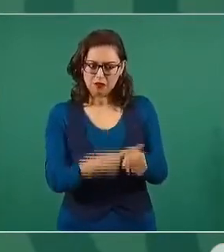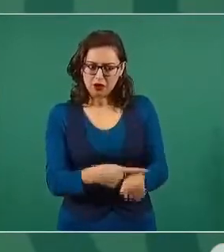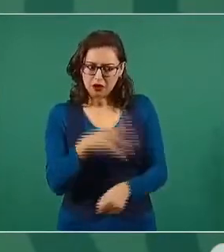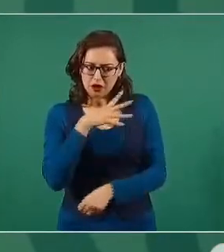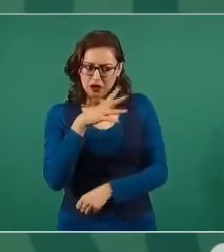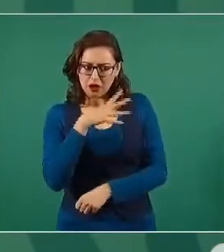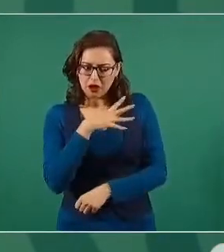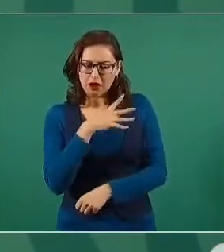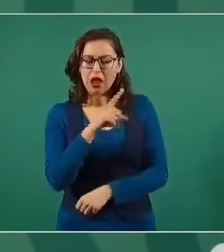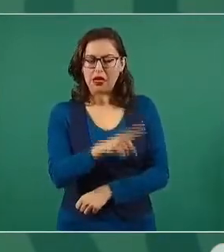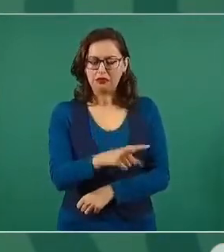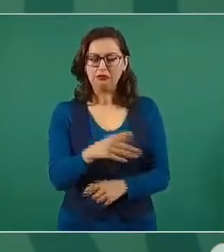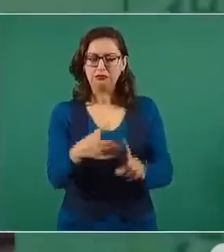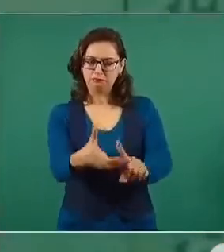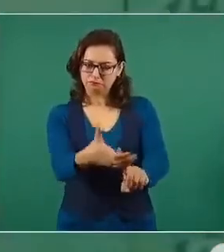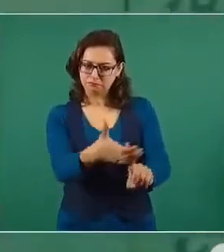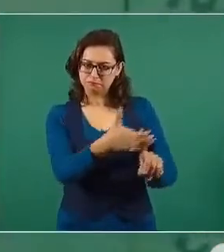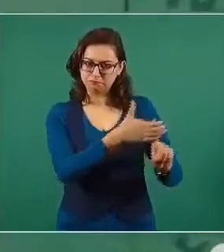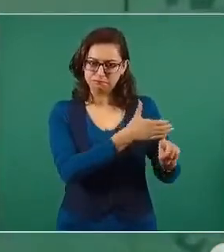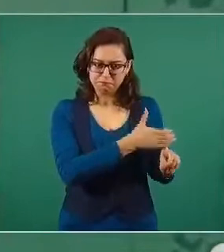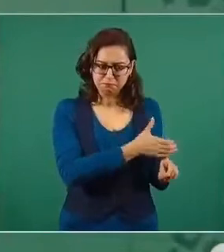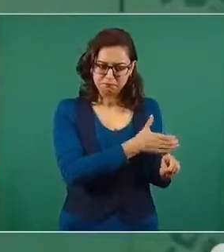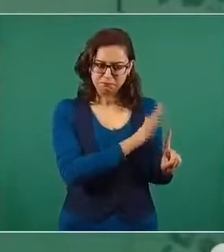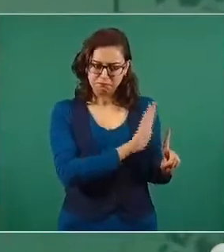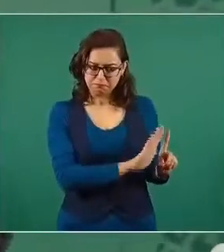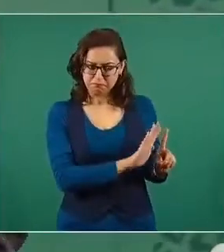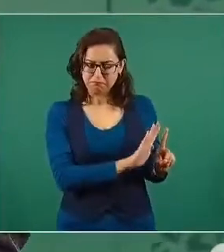que aísla mientras